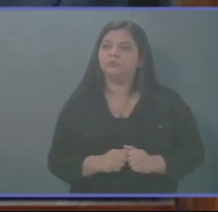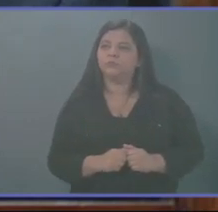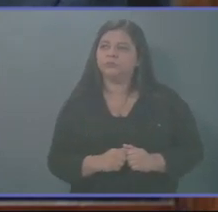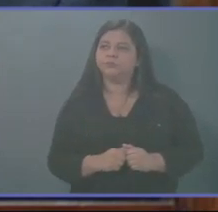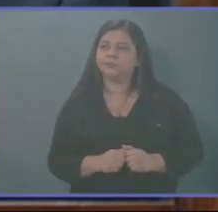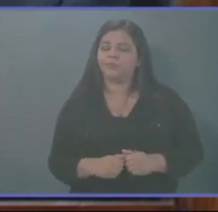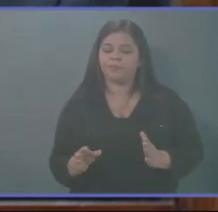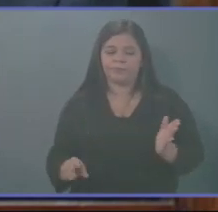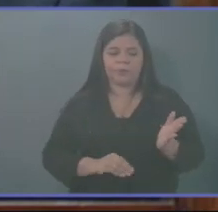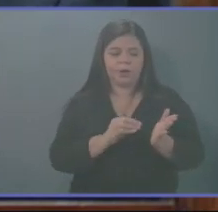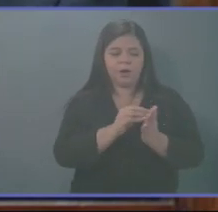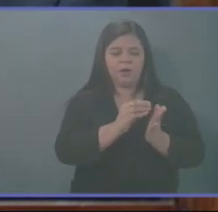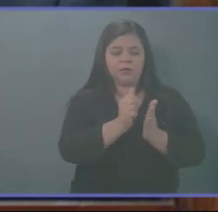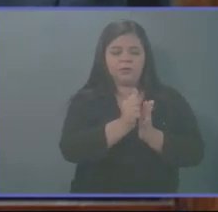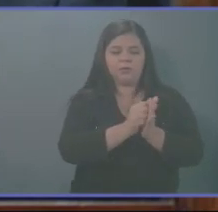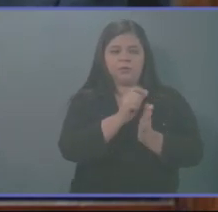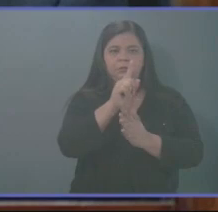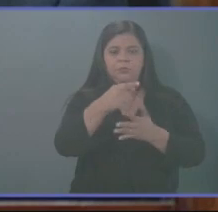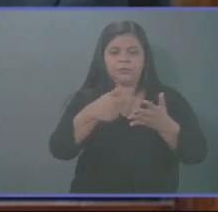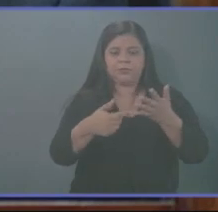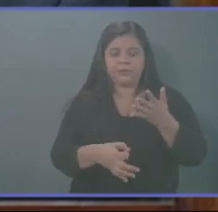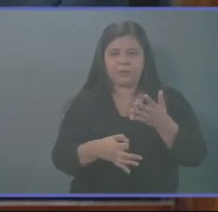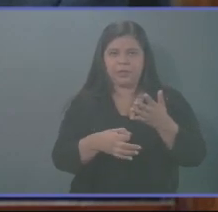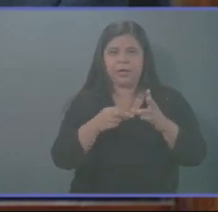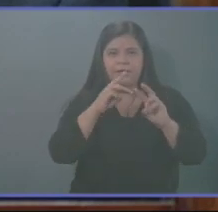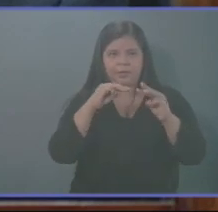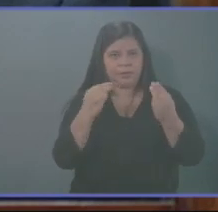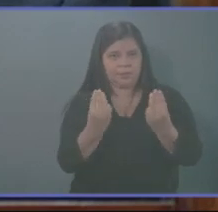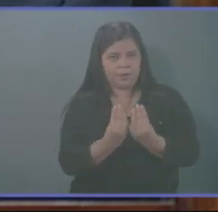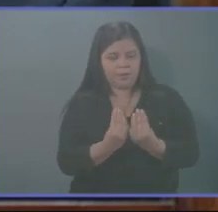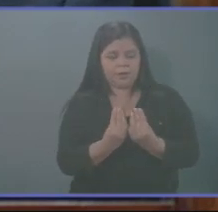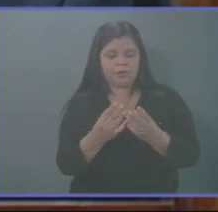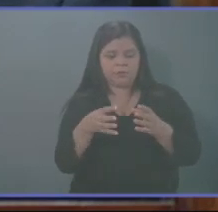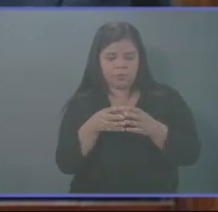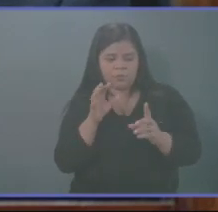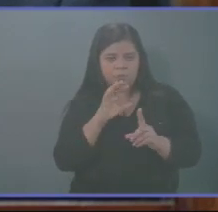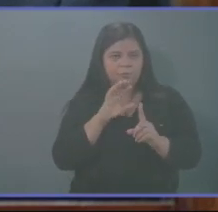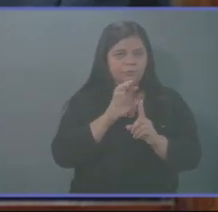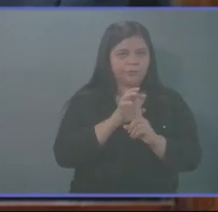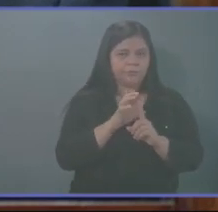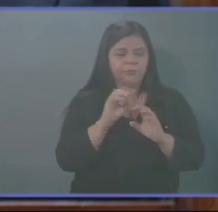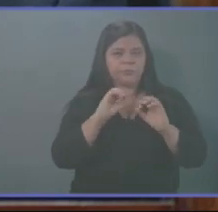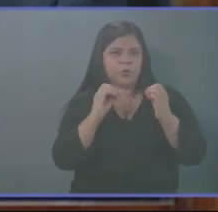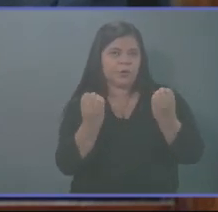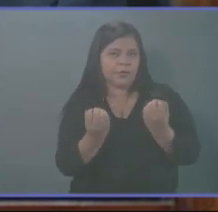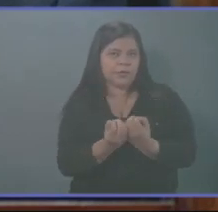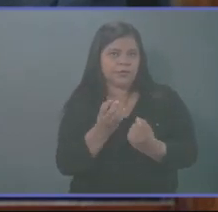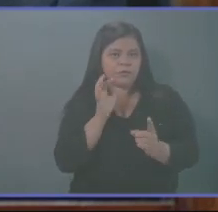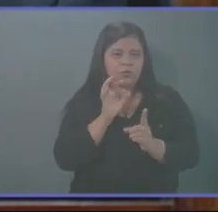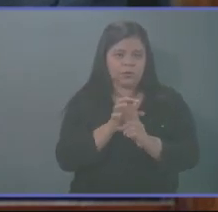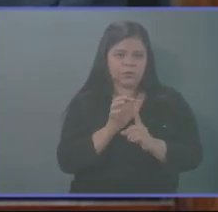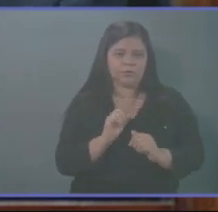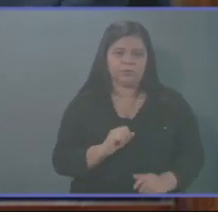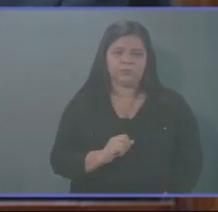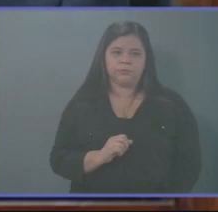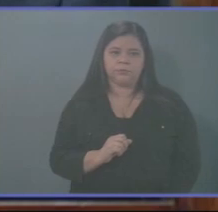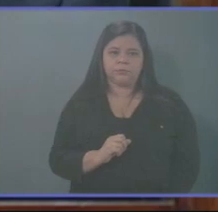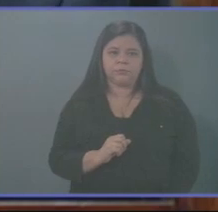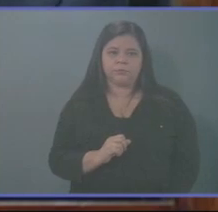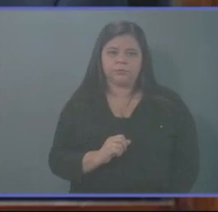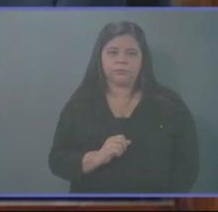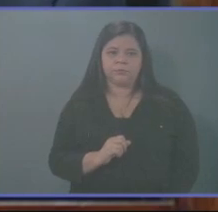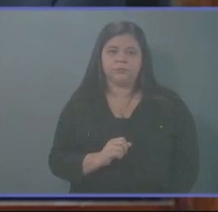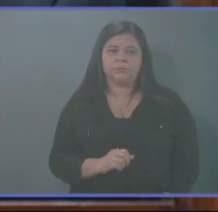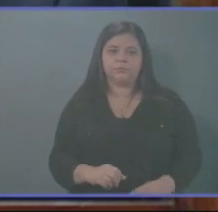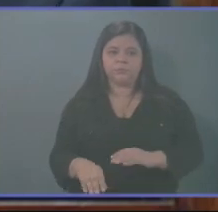Esto está en el artículo 1 de la Ley de Proscripción de Maras, Pandillas, Agrupaciones, Asociaciones y Organizaciones de Naturaleza Criminal.